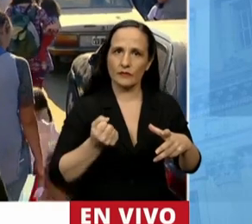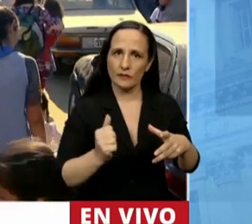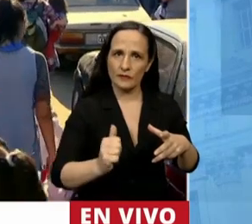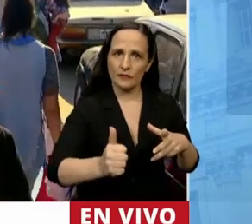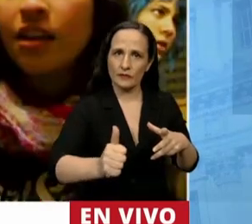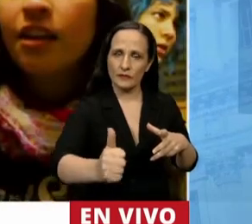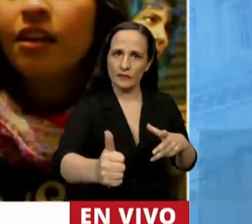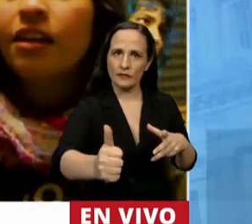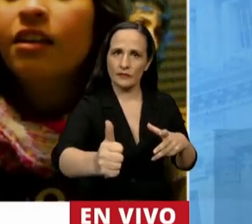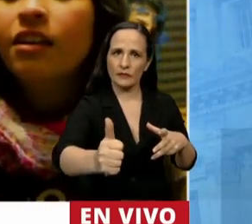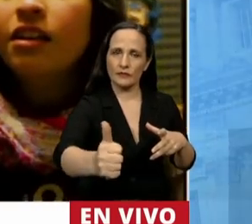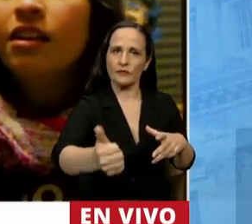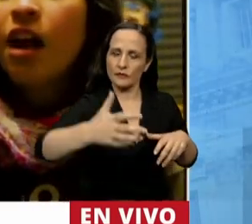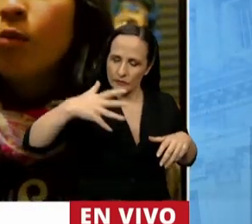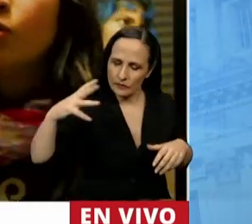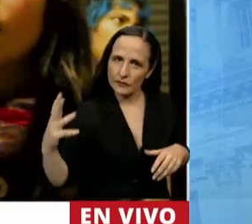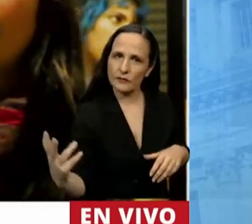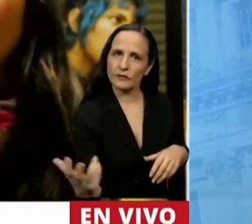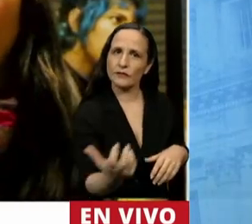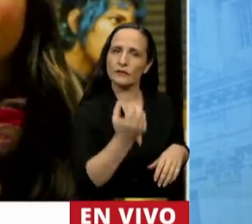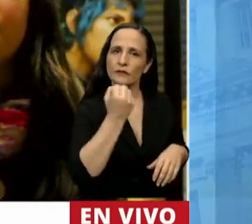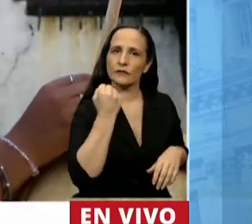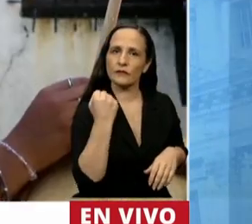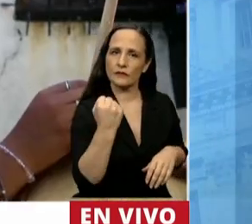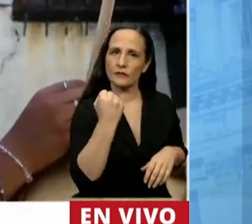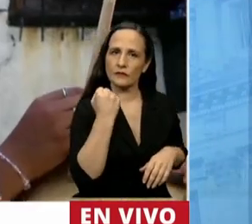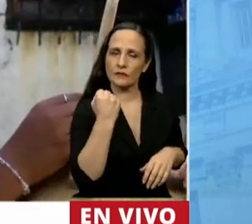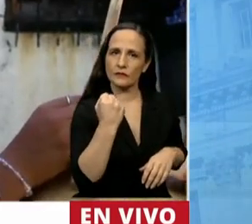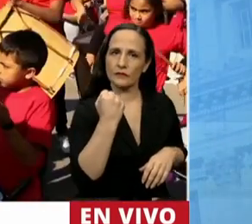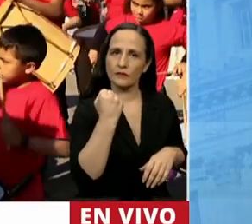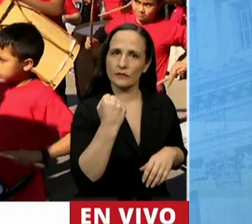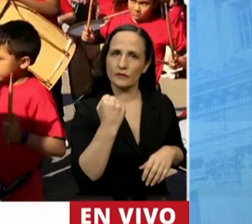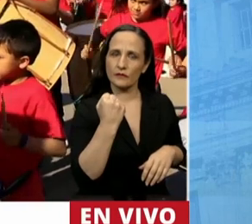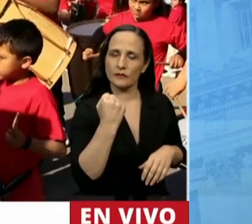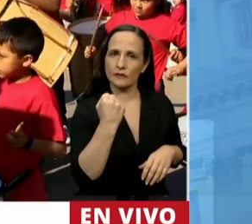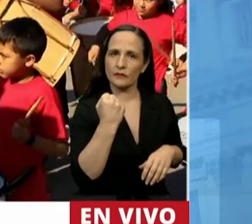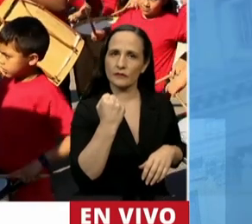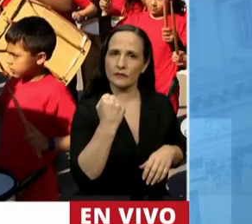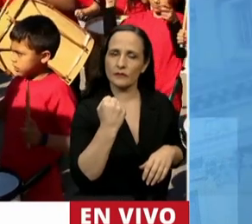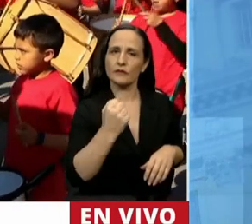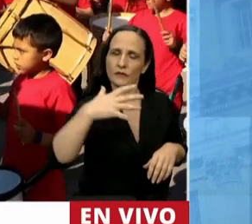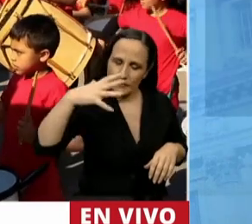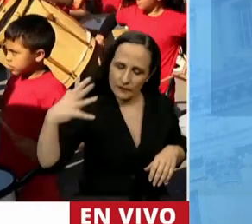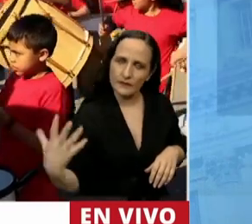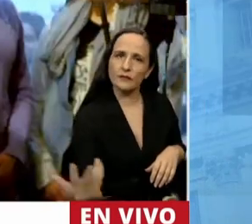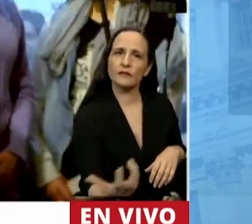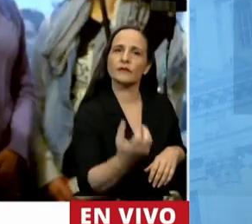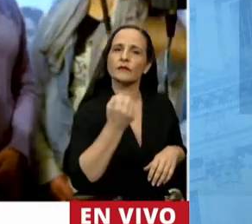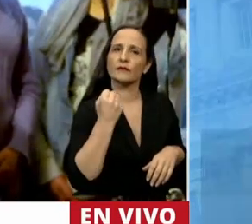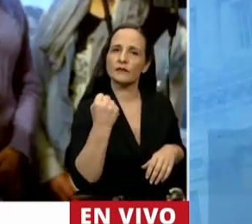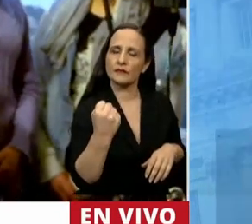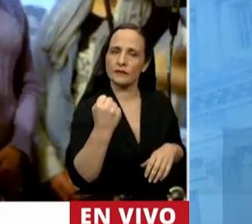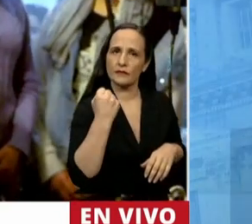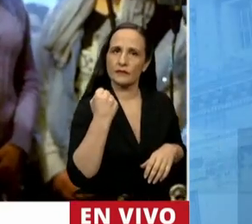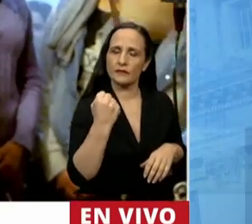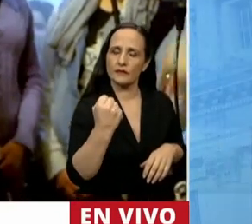vélez de sus primos y que